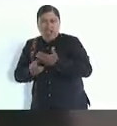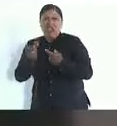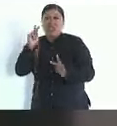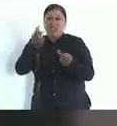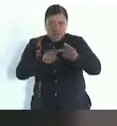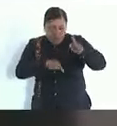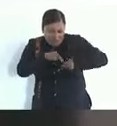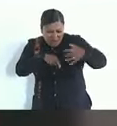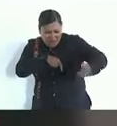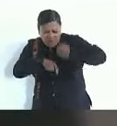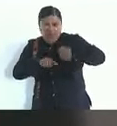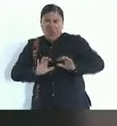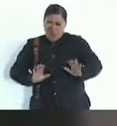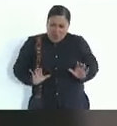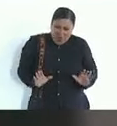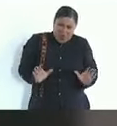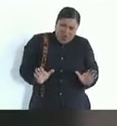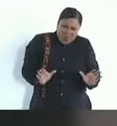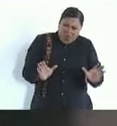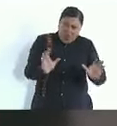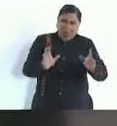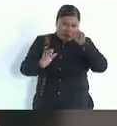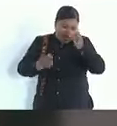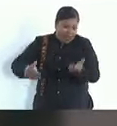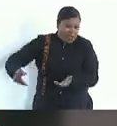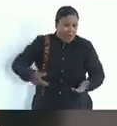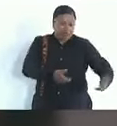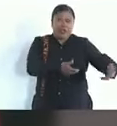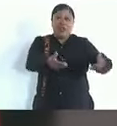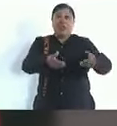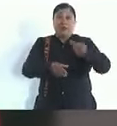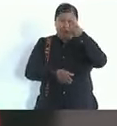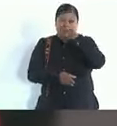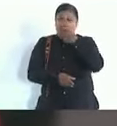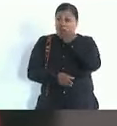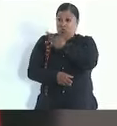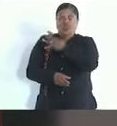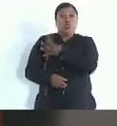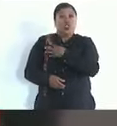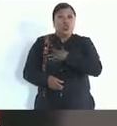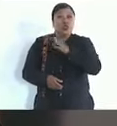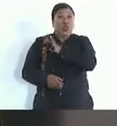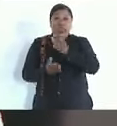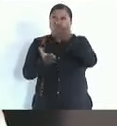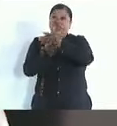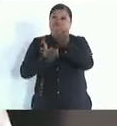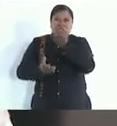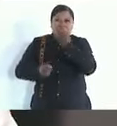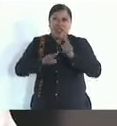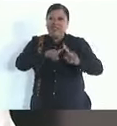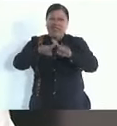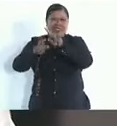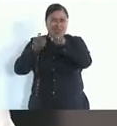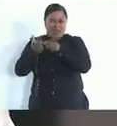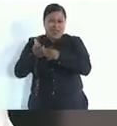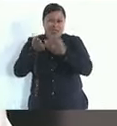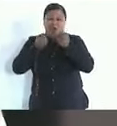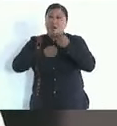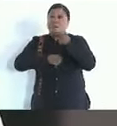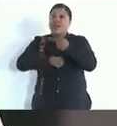con fuerza la construcción de caminos por donde sus hijos podrán llegar a la escuela con prontitud y sin el riesgo